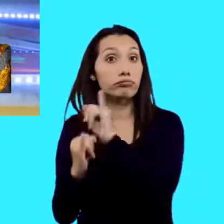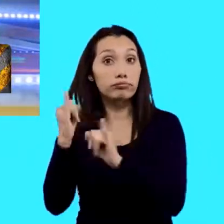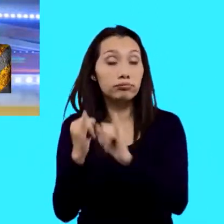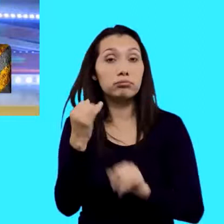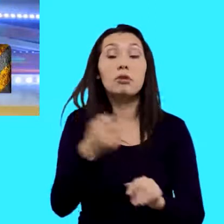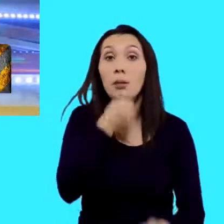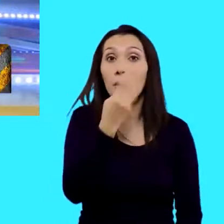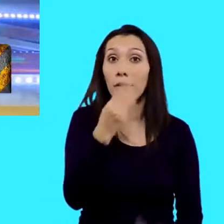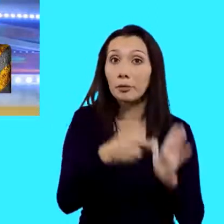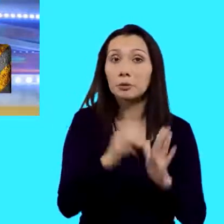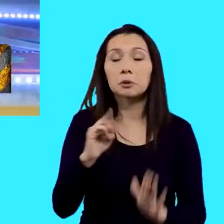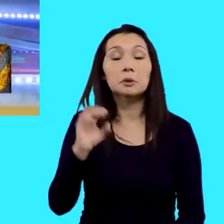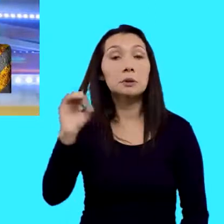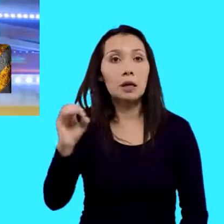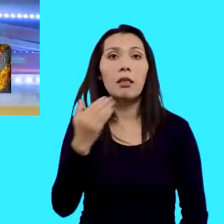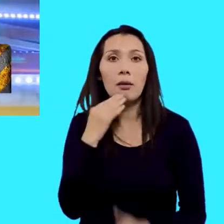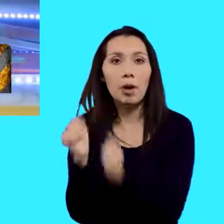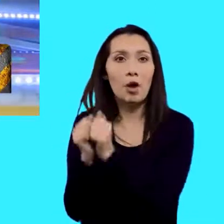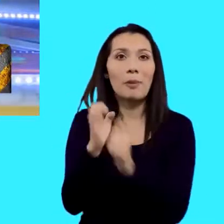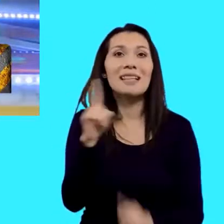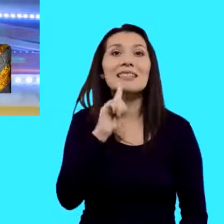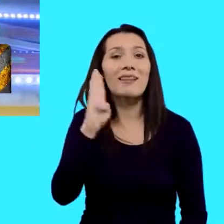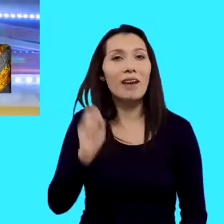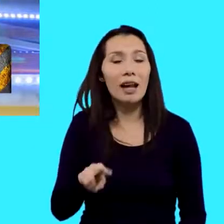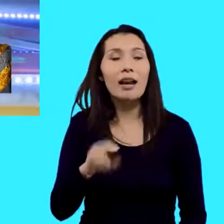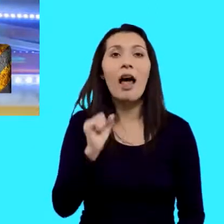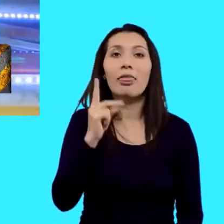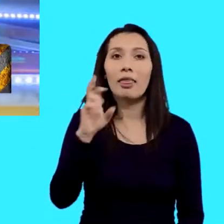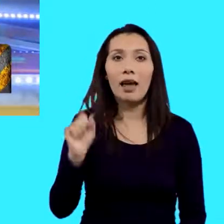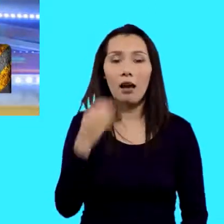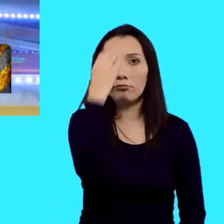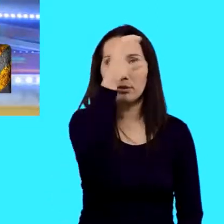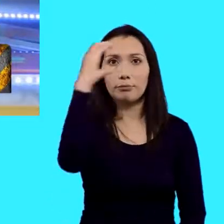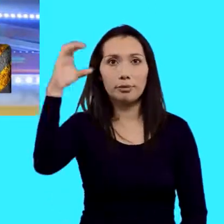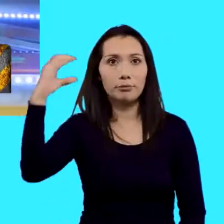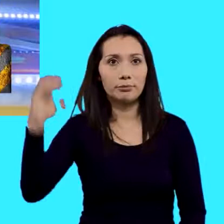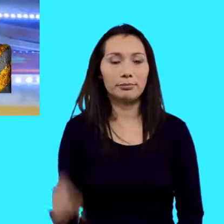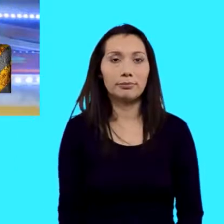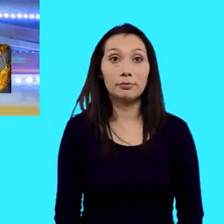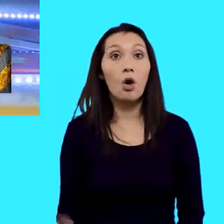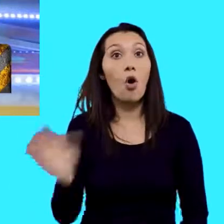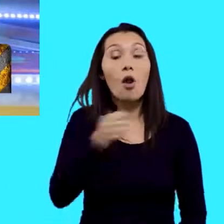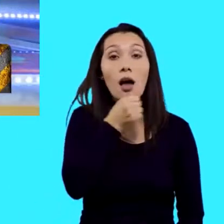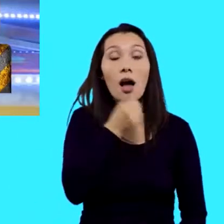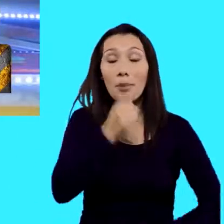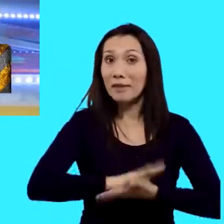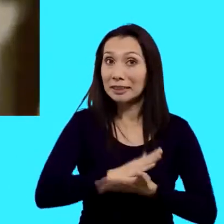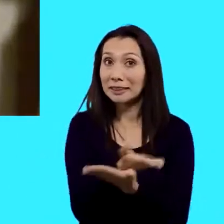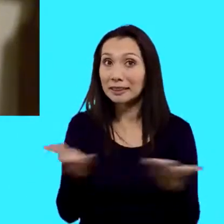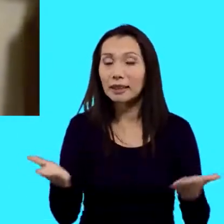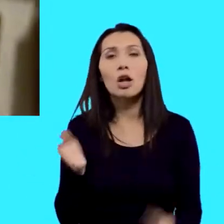Reporteros 3.0, nos acompañarán Esteban y Andrea. Se ven fotos de perfil de los reporteros. Hola, reporteros